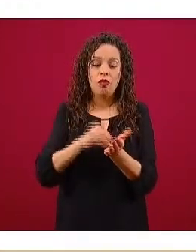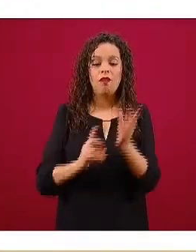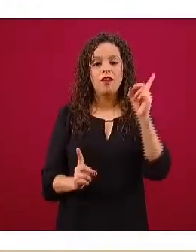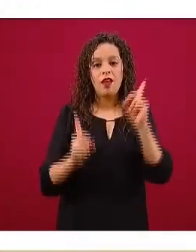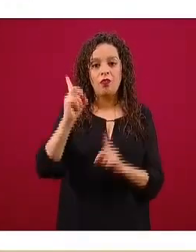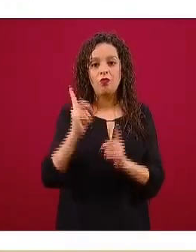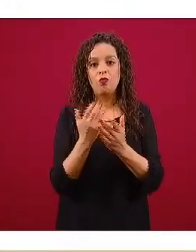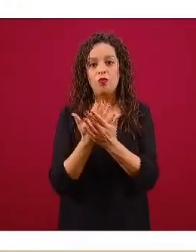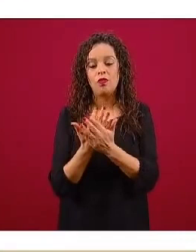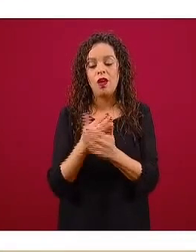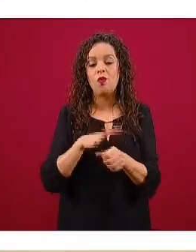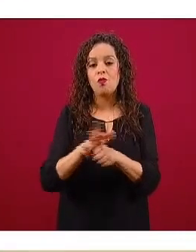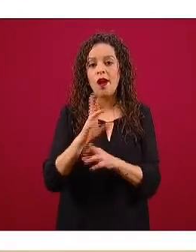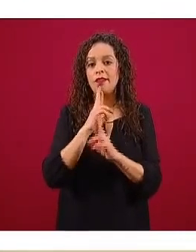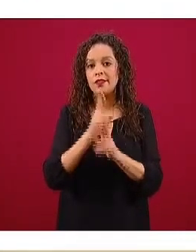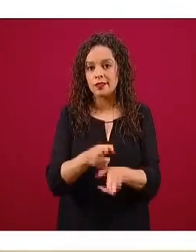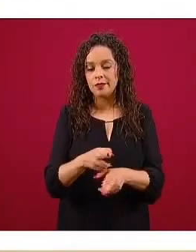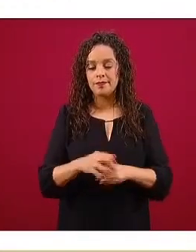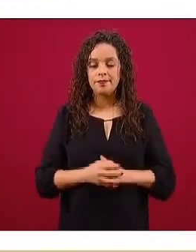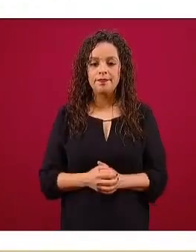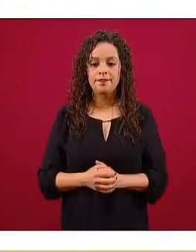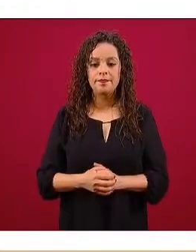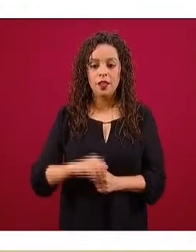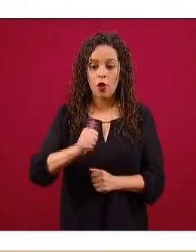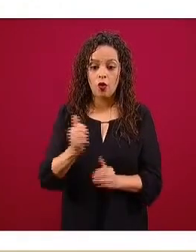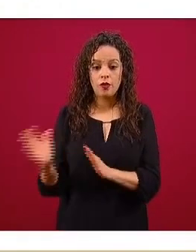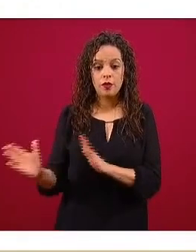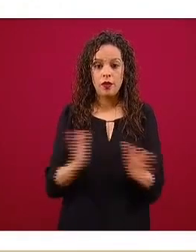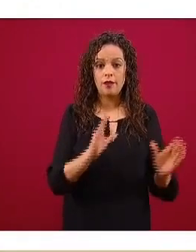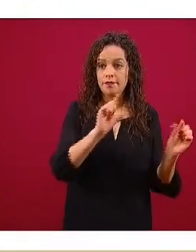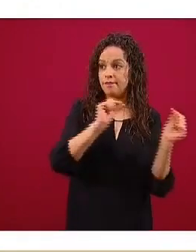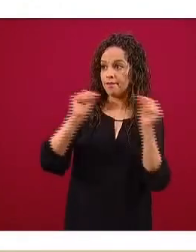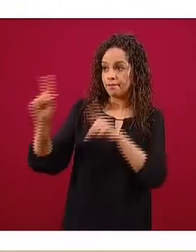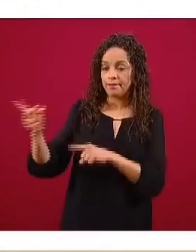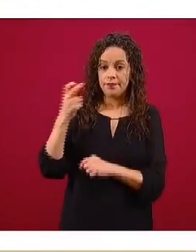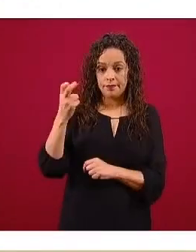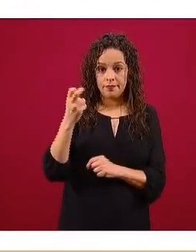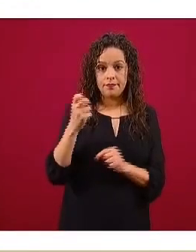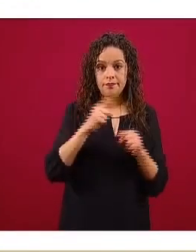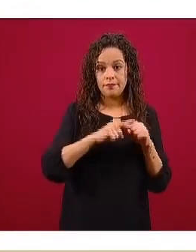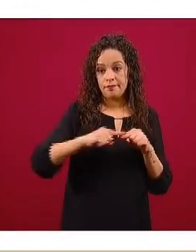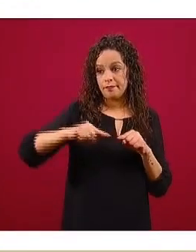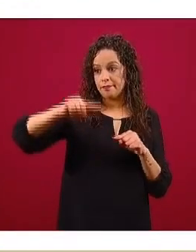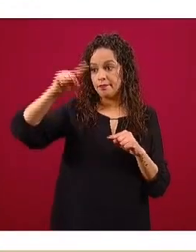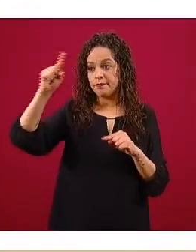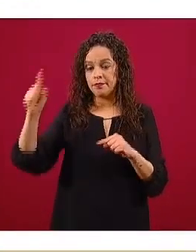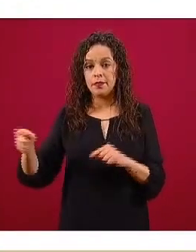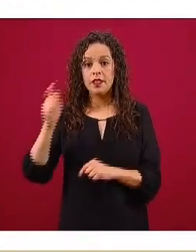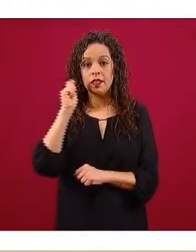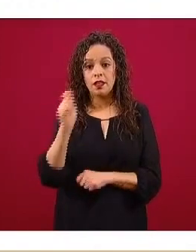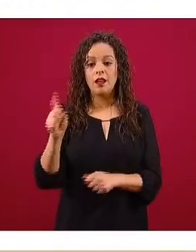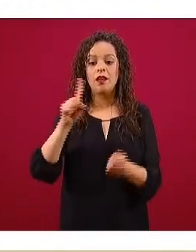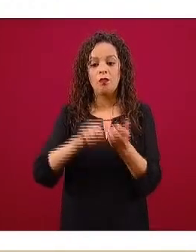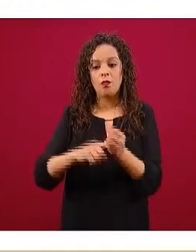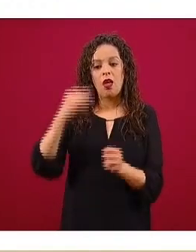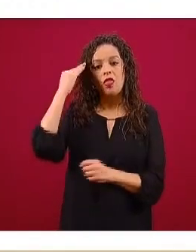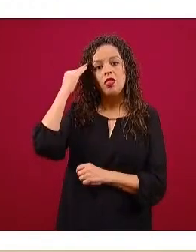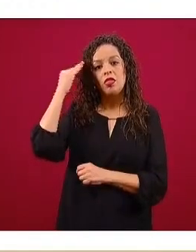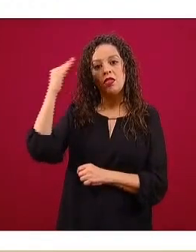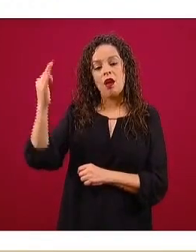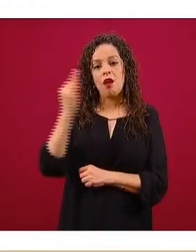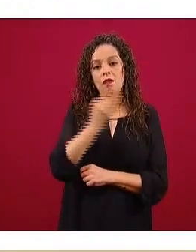sospechosos. Veamos la siguiente diapositiva. Es la distribución en el tiempo de